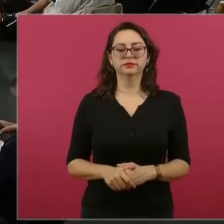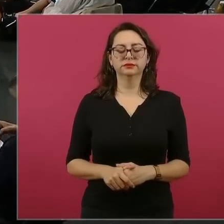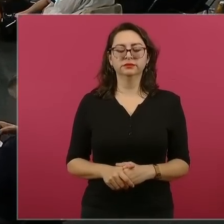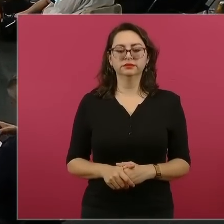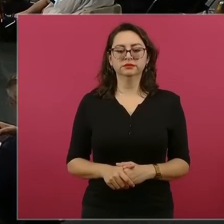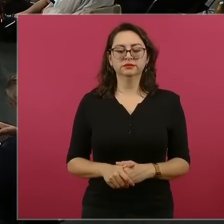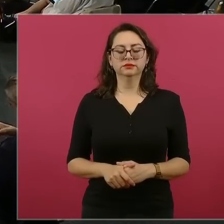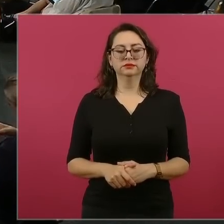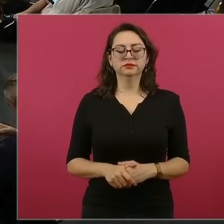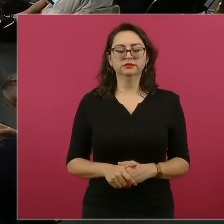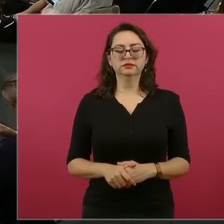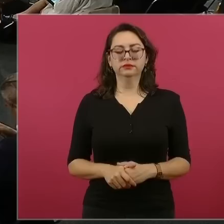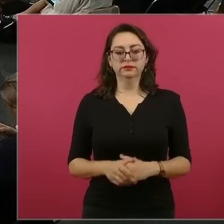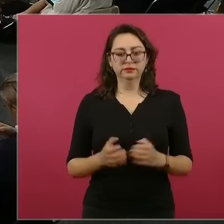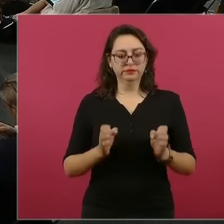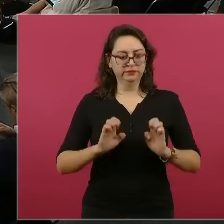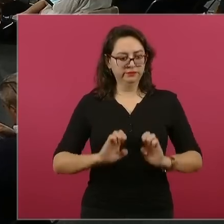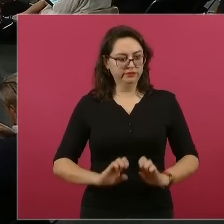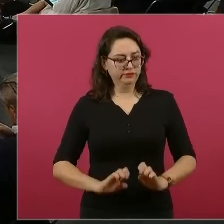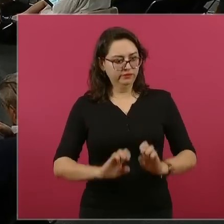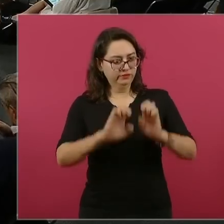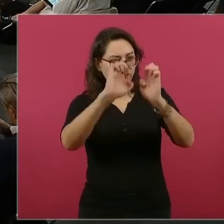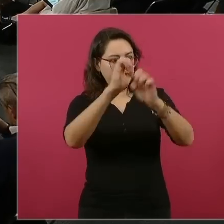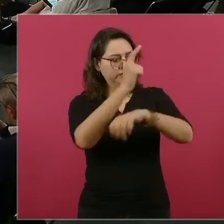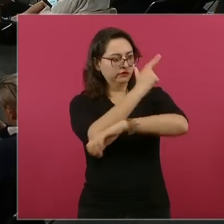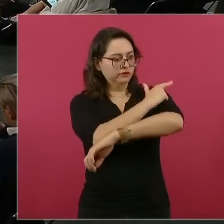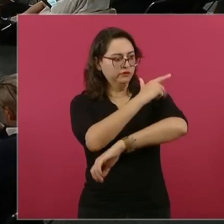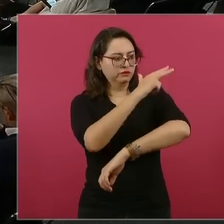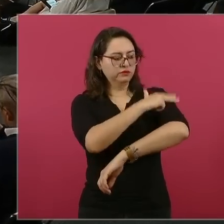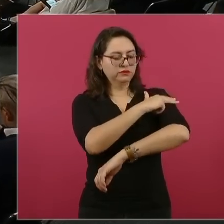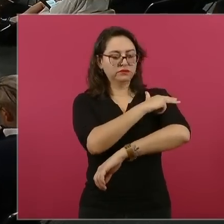Un cuartel de la Guardia